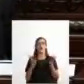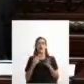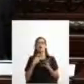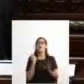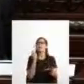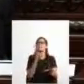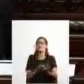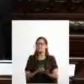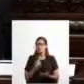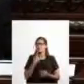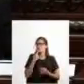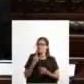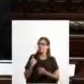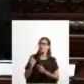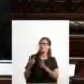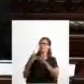invirtiendo, nos dijeron.